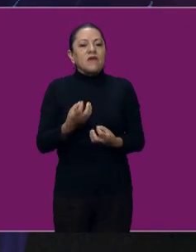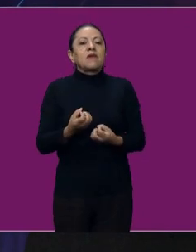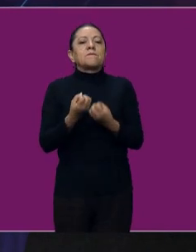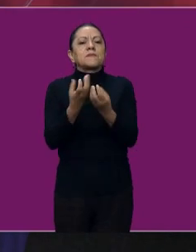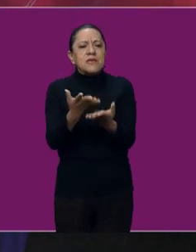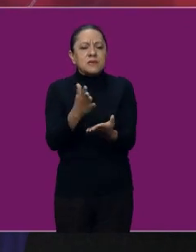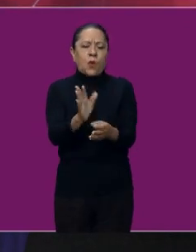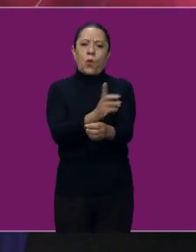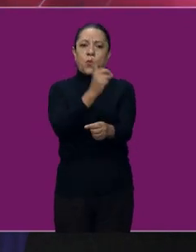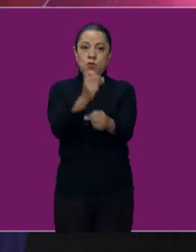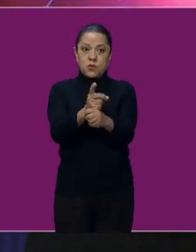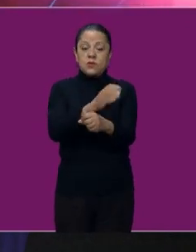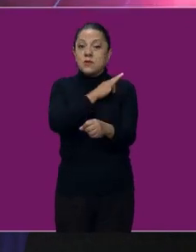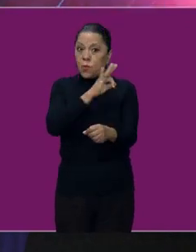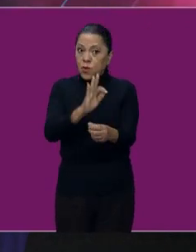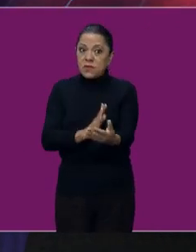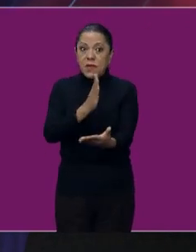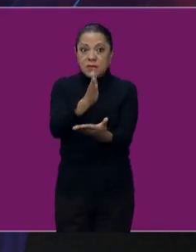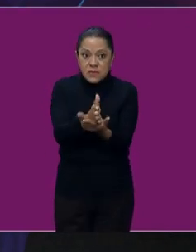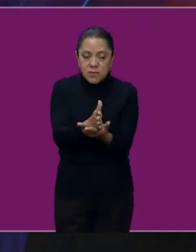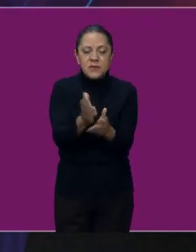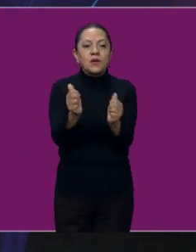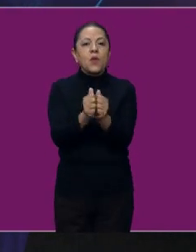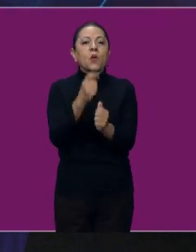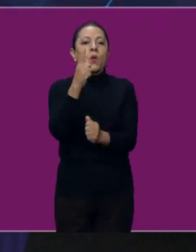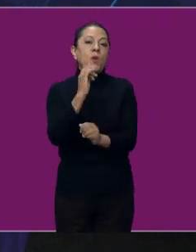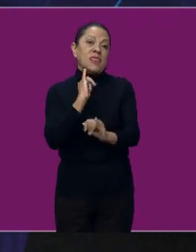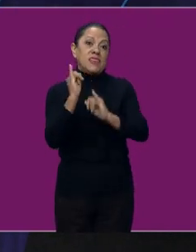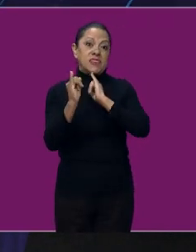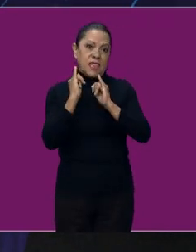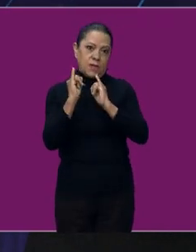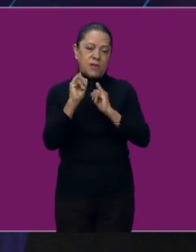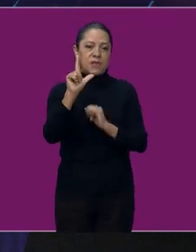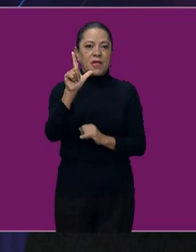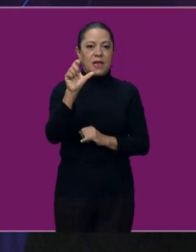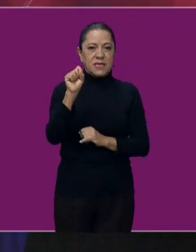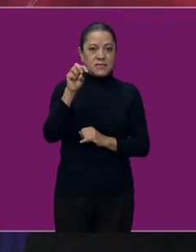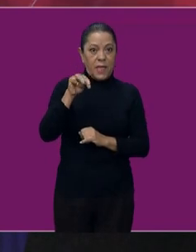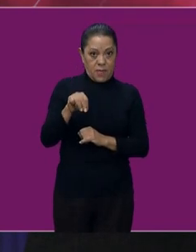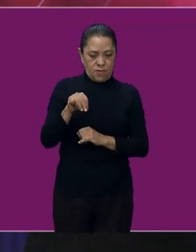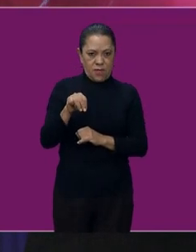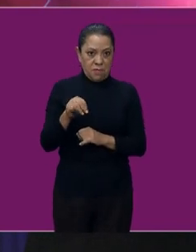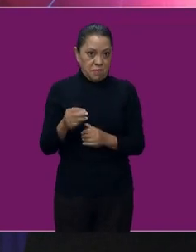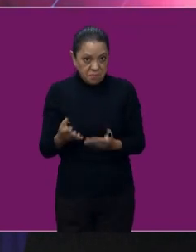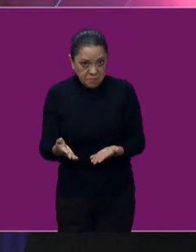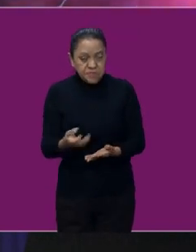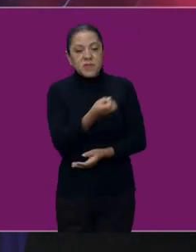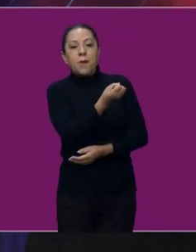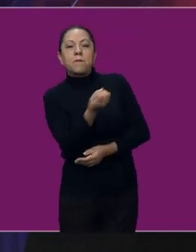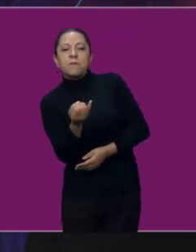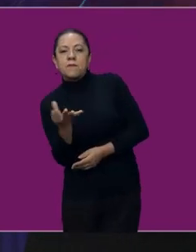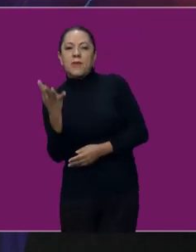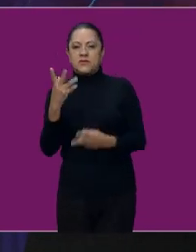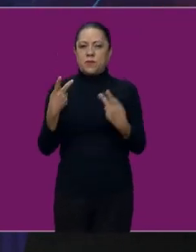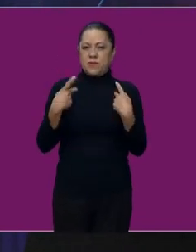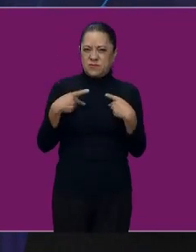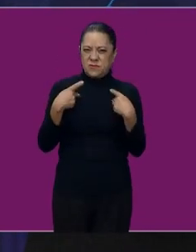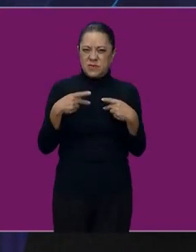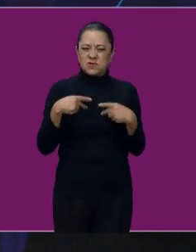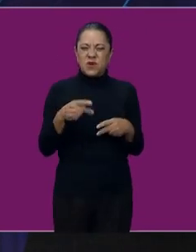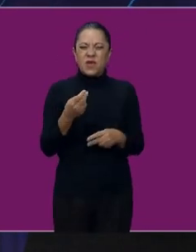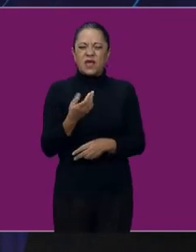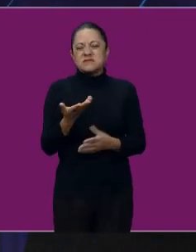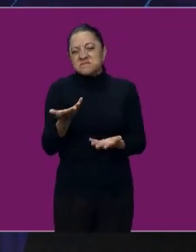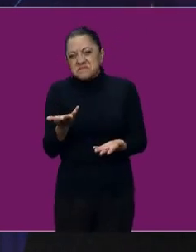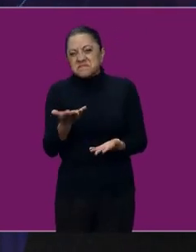puedan accesar a través de un intérprete de lengua de señas de cuántas personas seguramente hay una estimación cuando